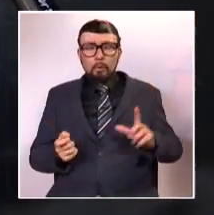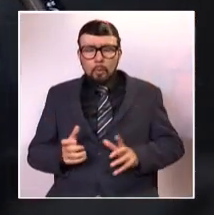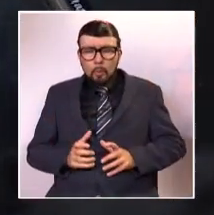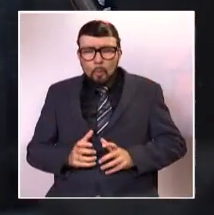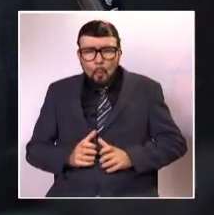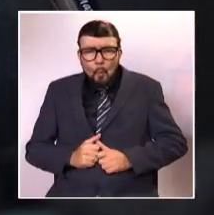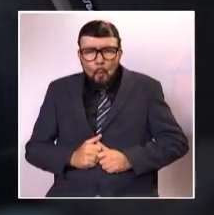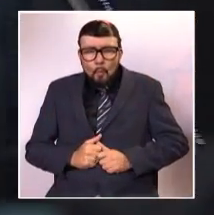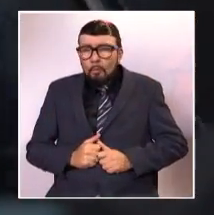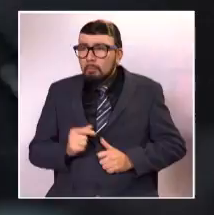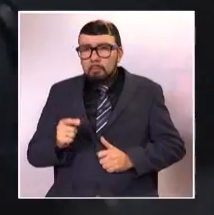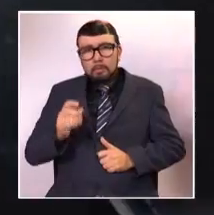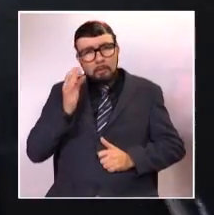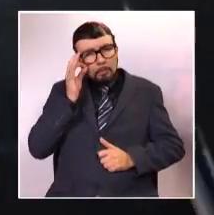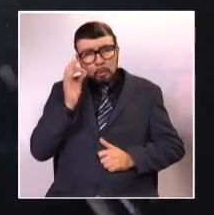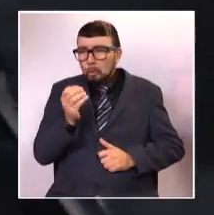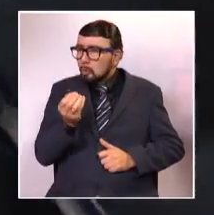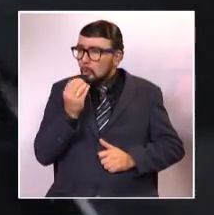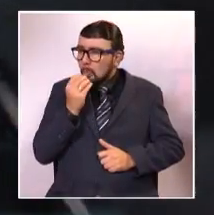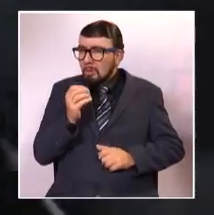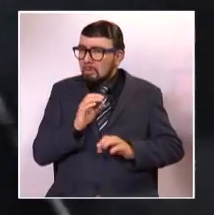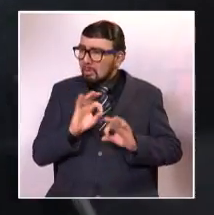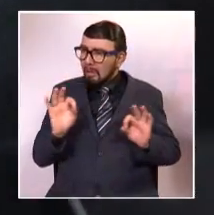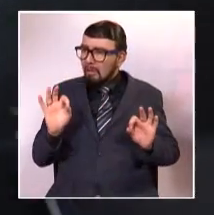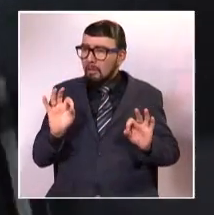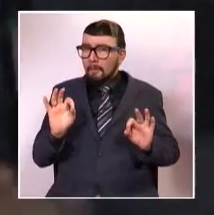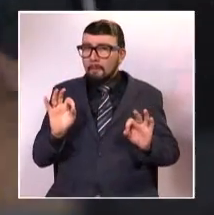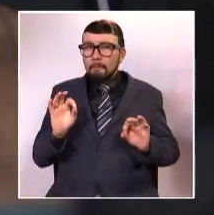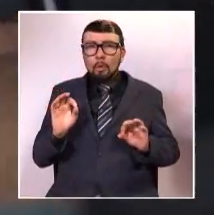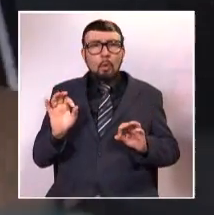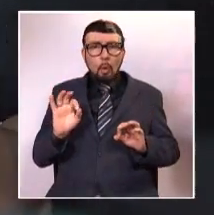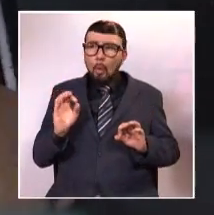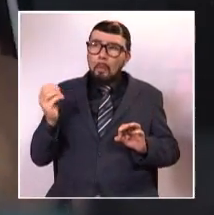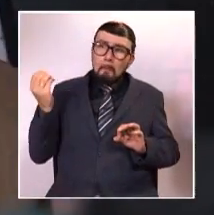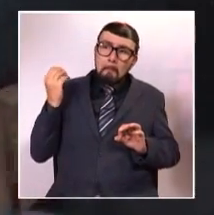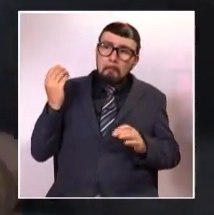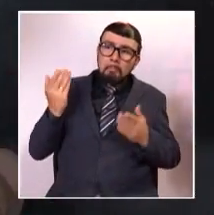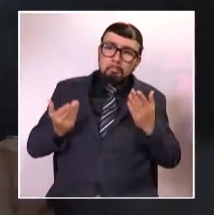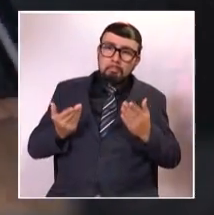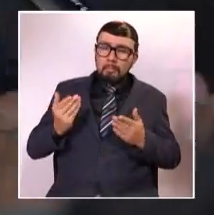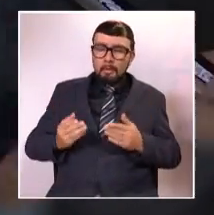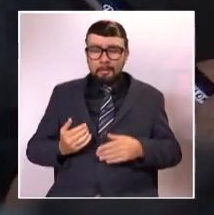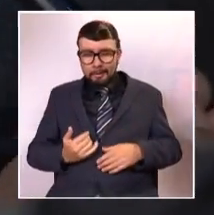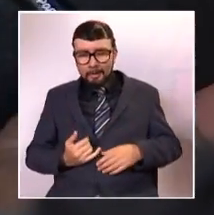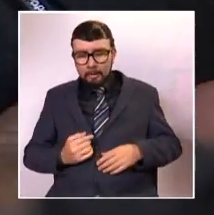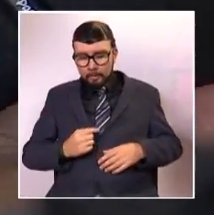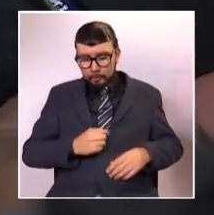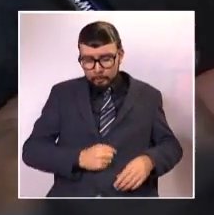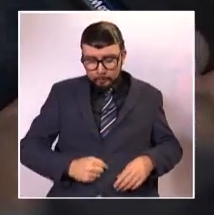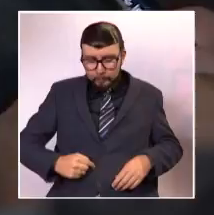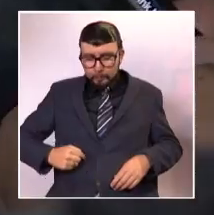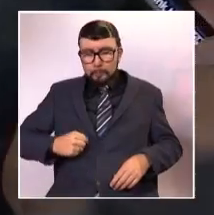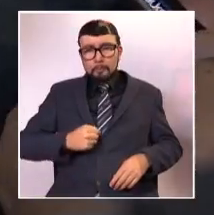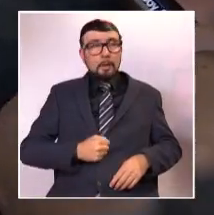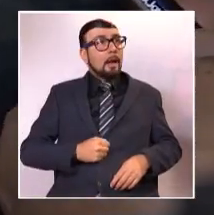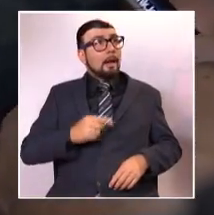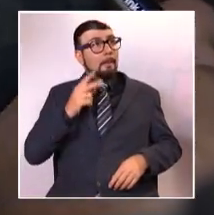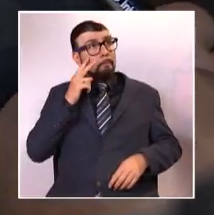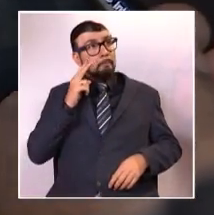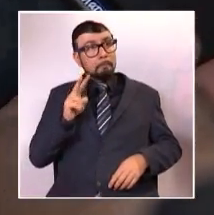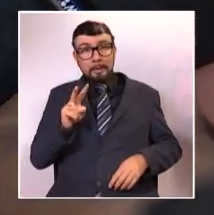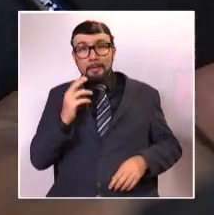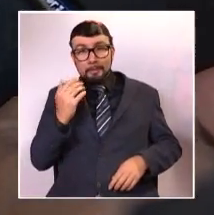probablemente por el desayuno que le ingirió, y vemos sus paredes. Y aquí, esta parte que